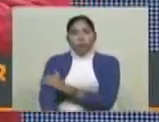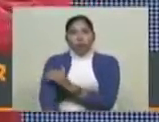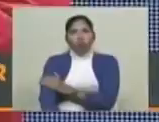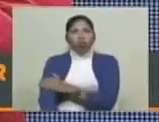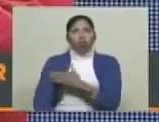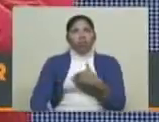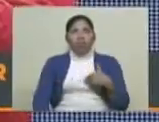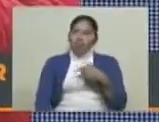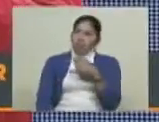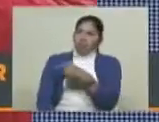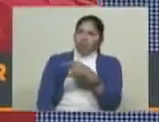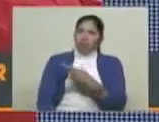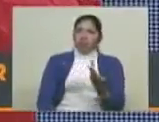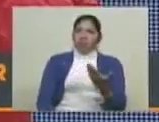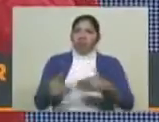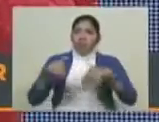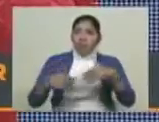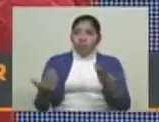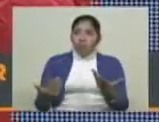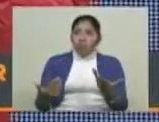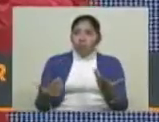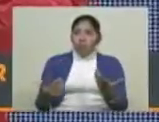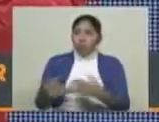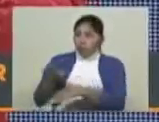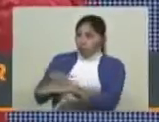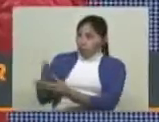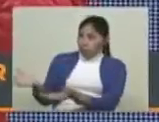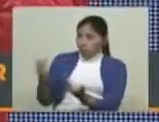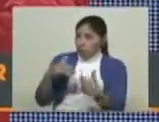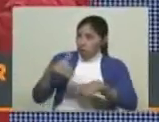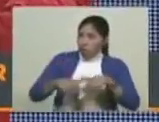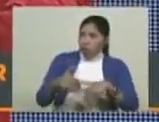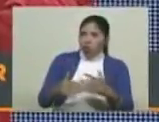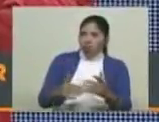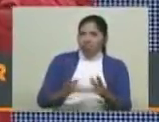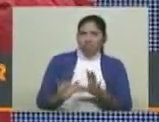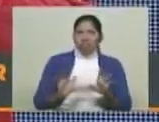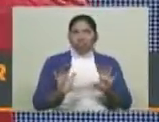llamamos a elecciones, no encuentran qué hacer para escurrir el bulto.